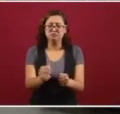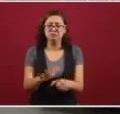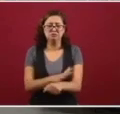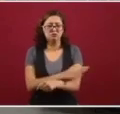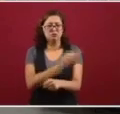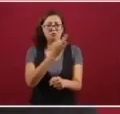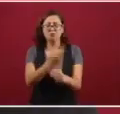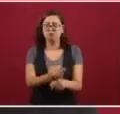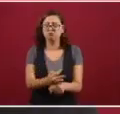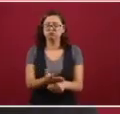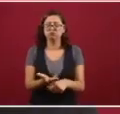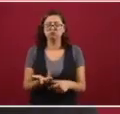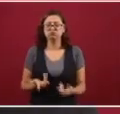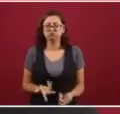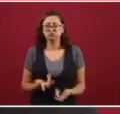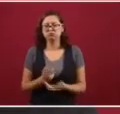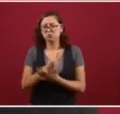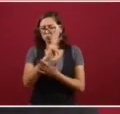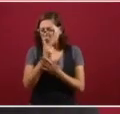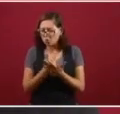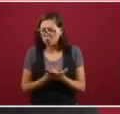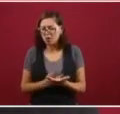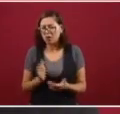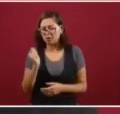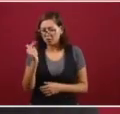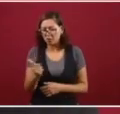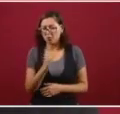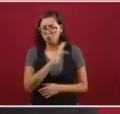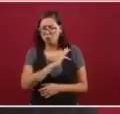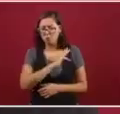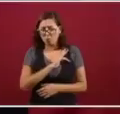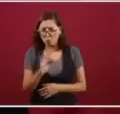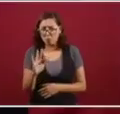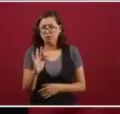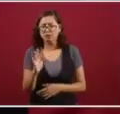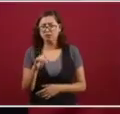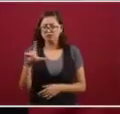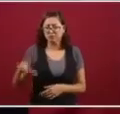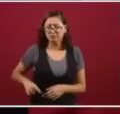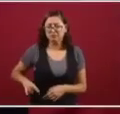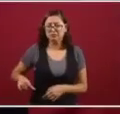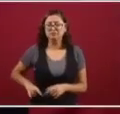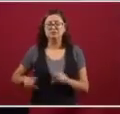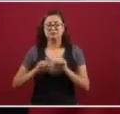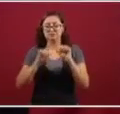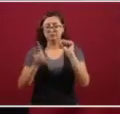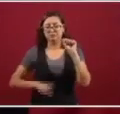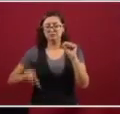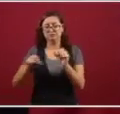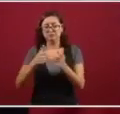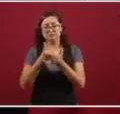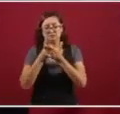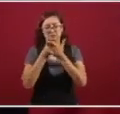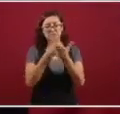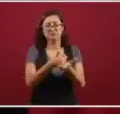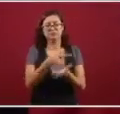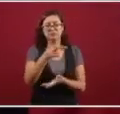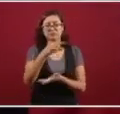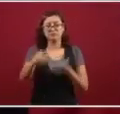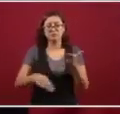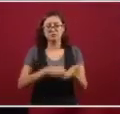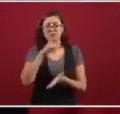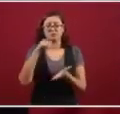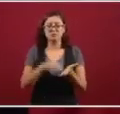elemental. ¿Qué programa podría usted implementar desde el gobierno de la República para ayudar a que los